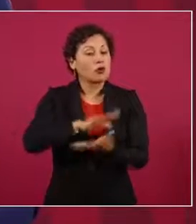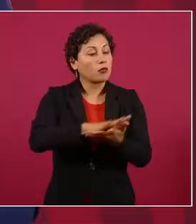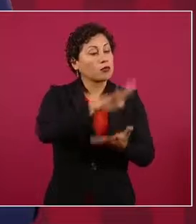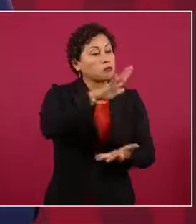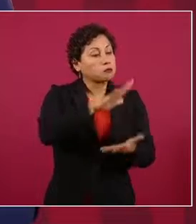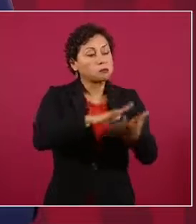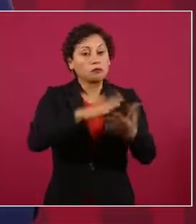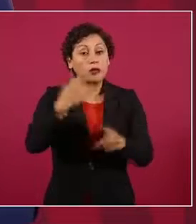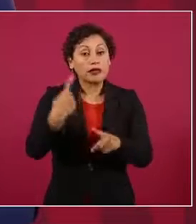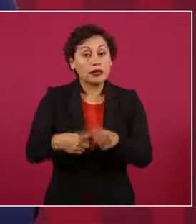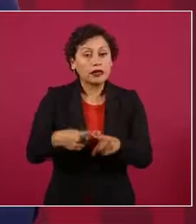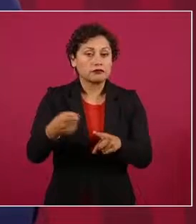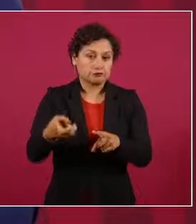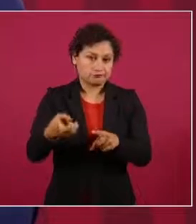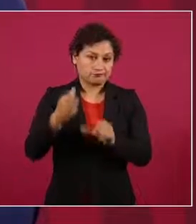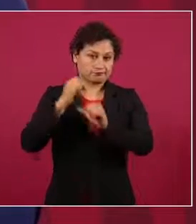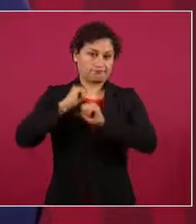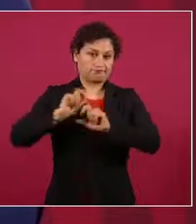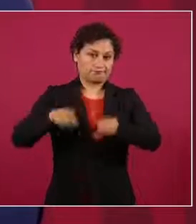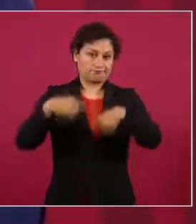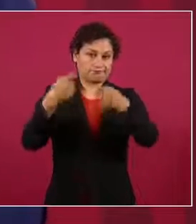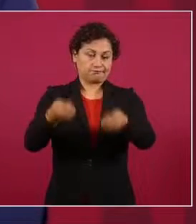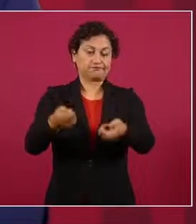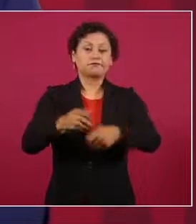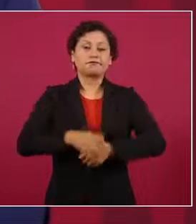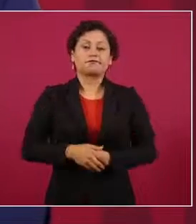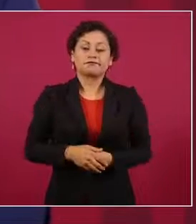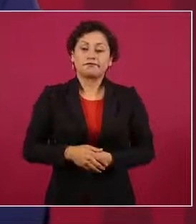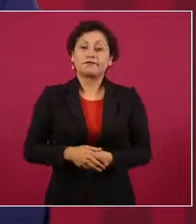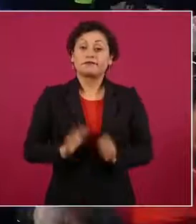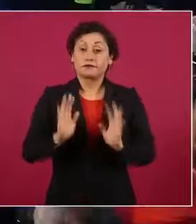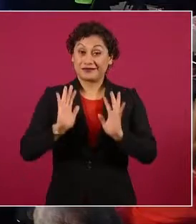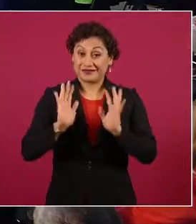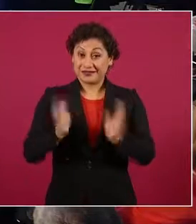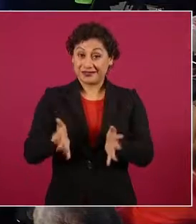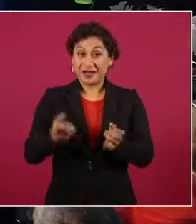petróleo. Entonces, han intervenido especialistas,